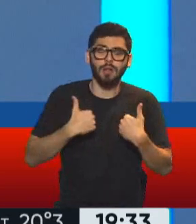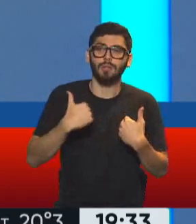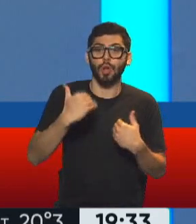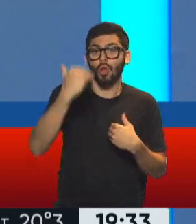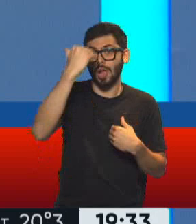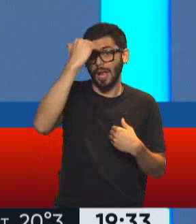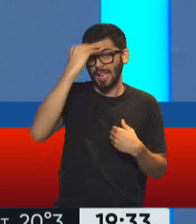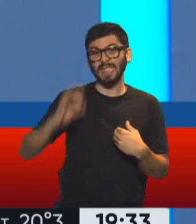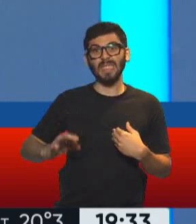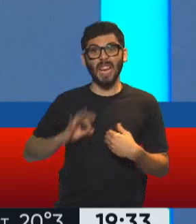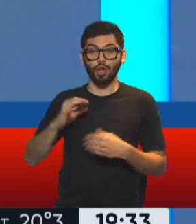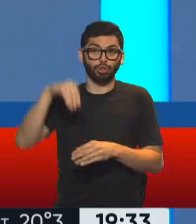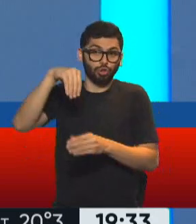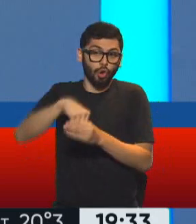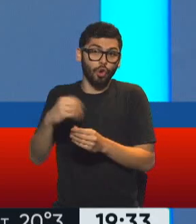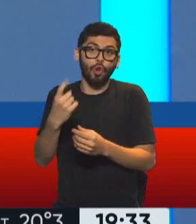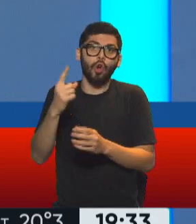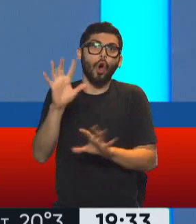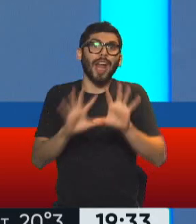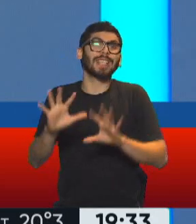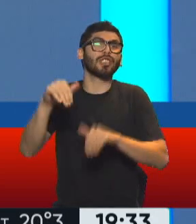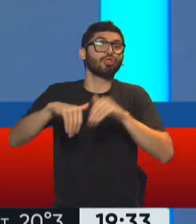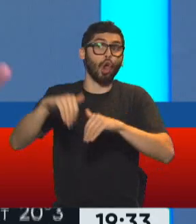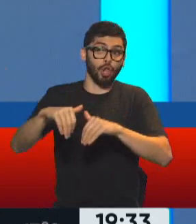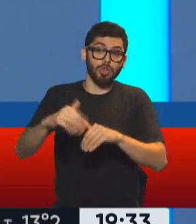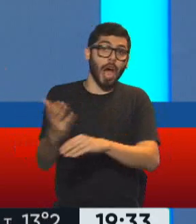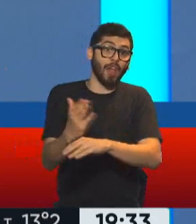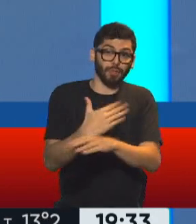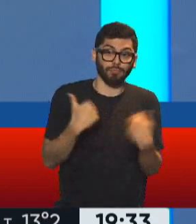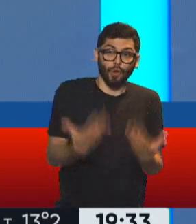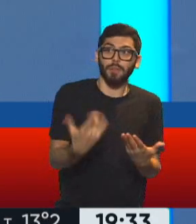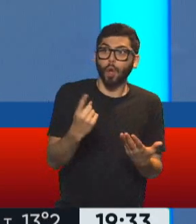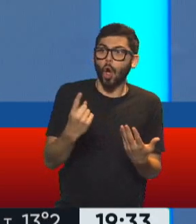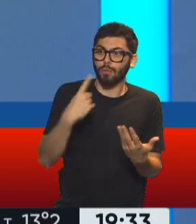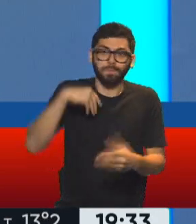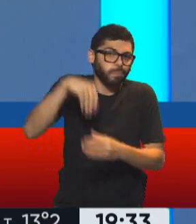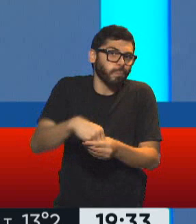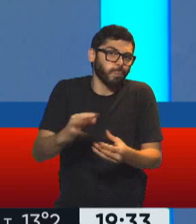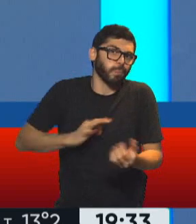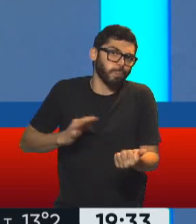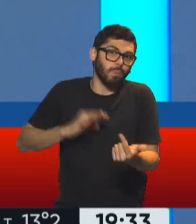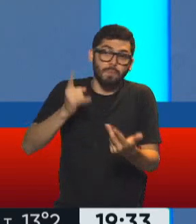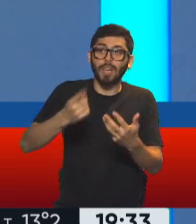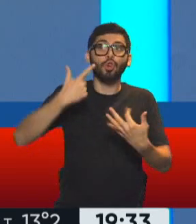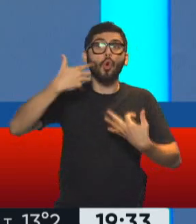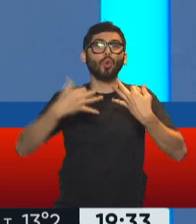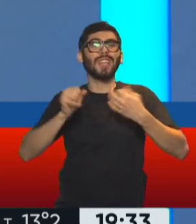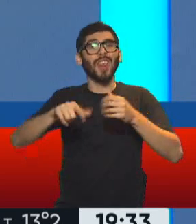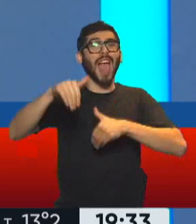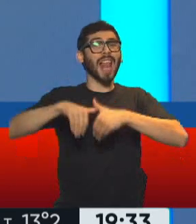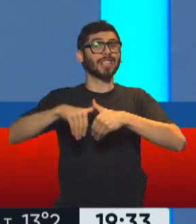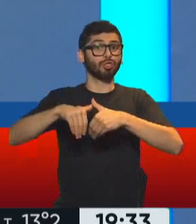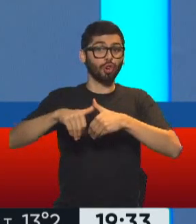años fui parte de la organización electoral, sino que lo dicen, por supuesto, la justicia electoral que